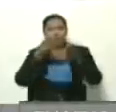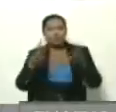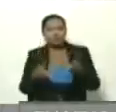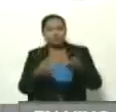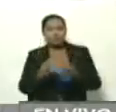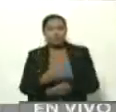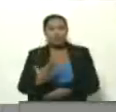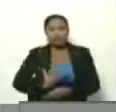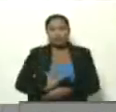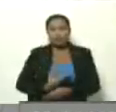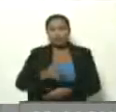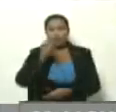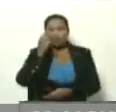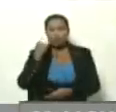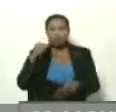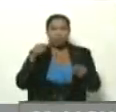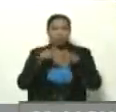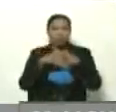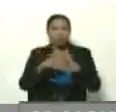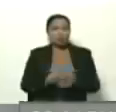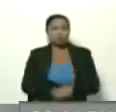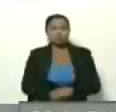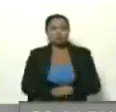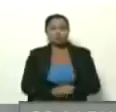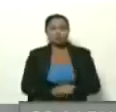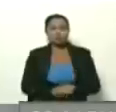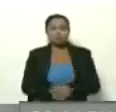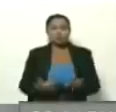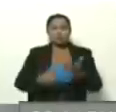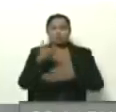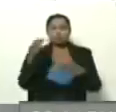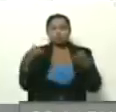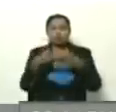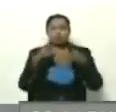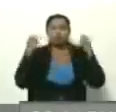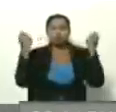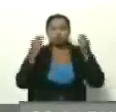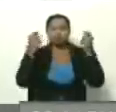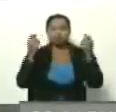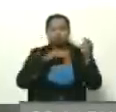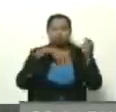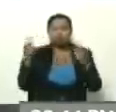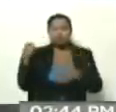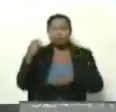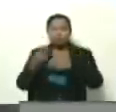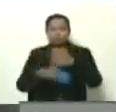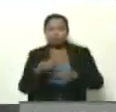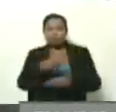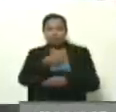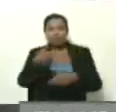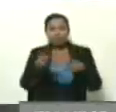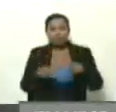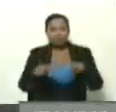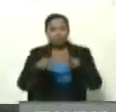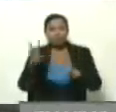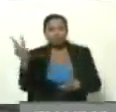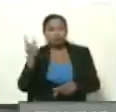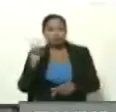por los alcaldes, bueno, en la mayor vanguardia que pudiéramos tener nosotros en cada rincón de